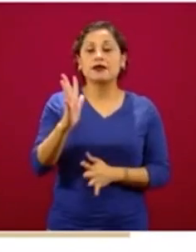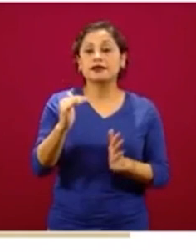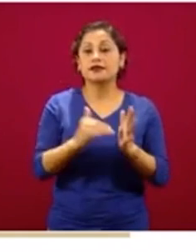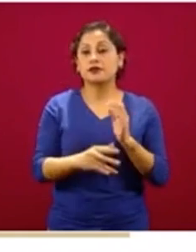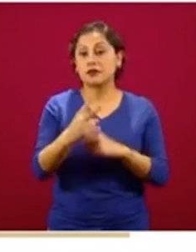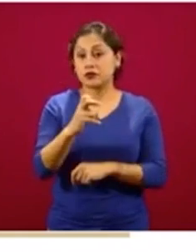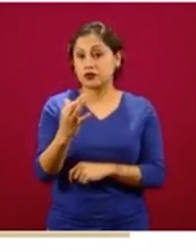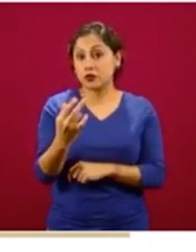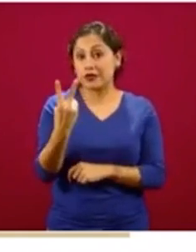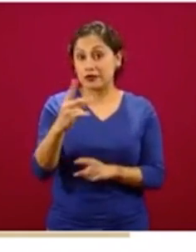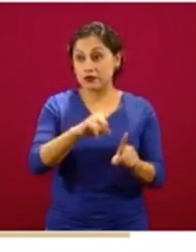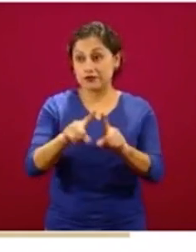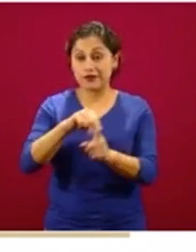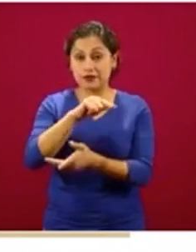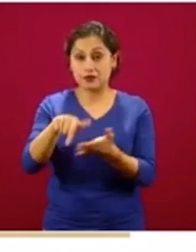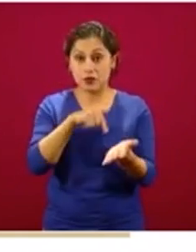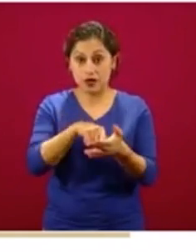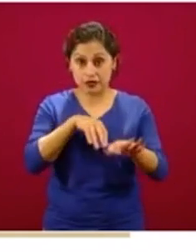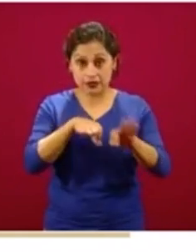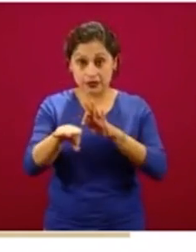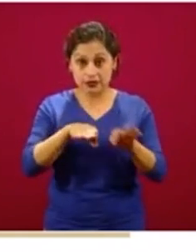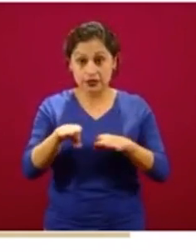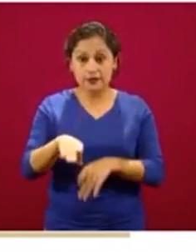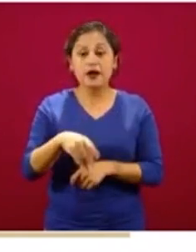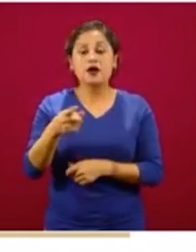45,252 centros de trabajo por